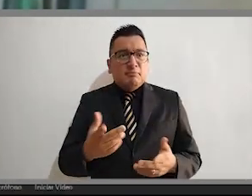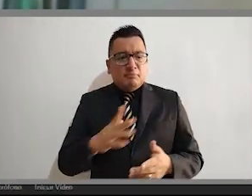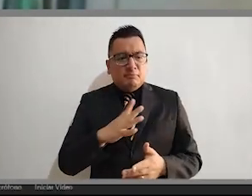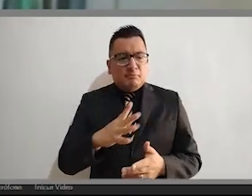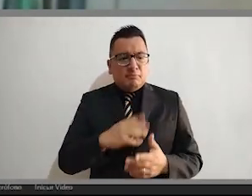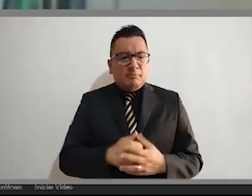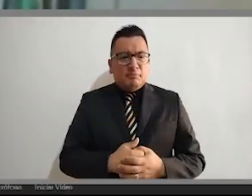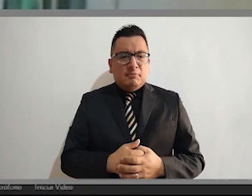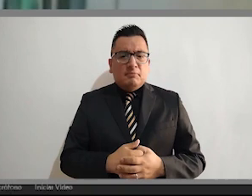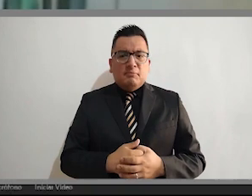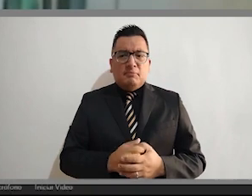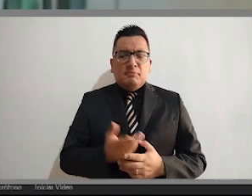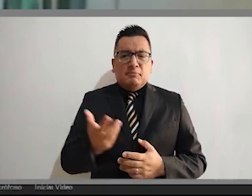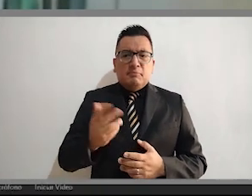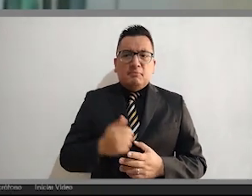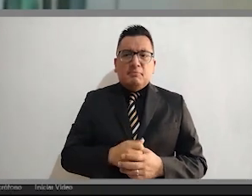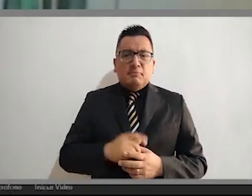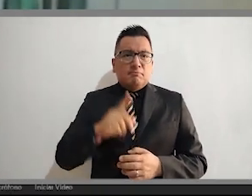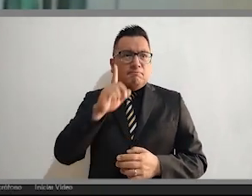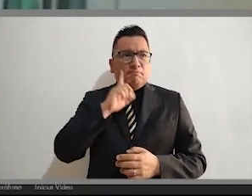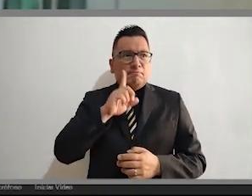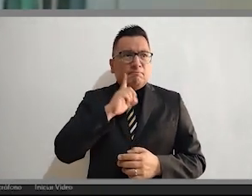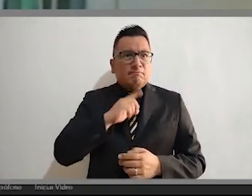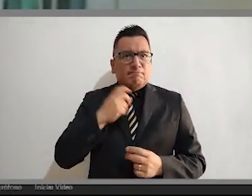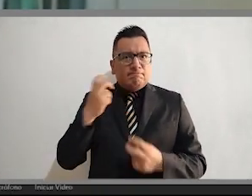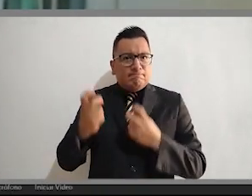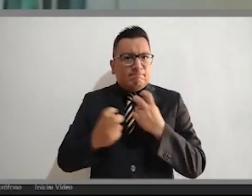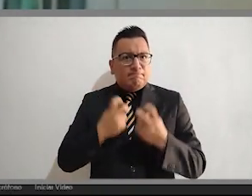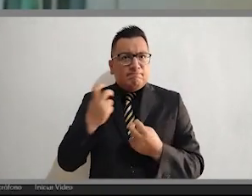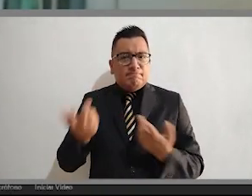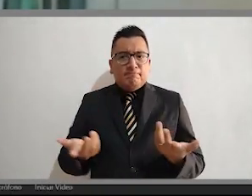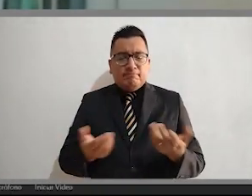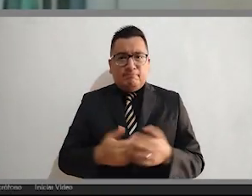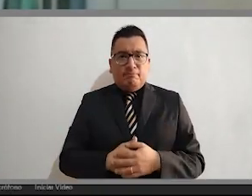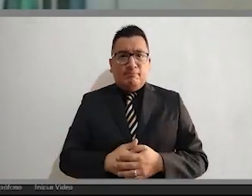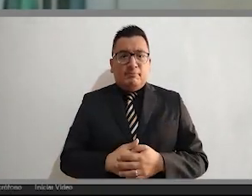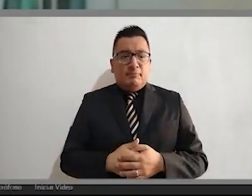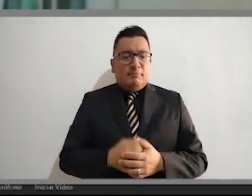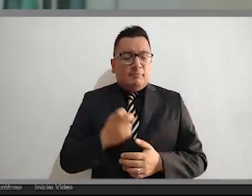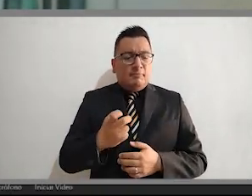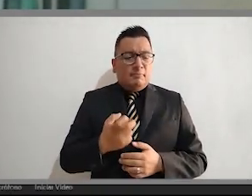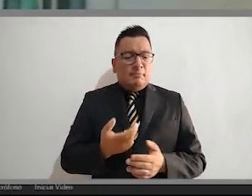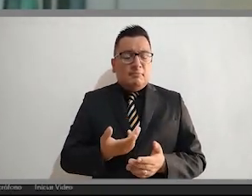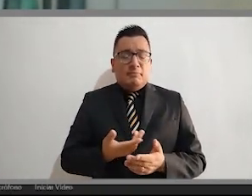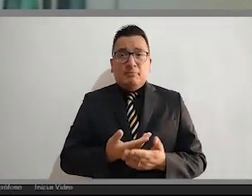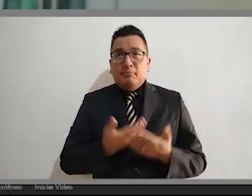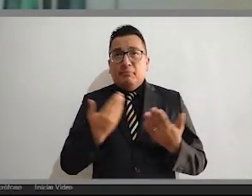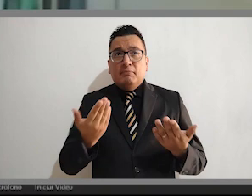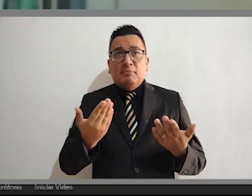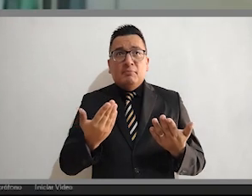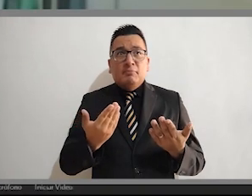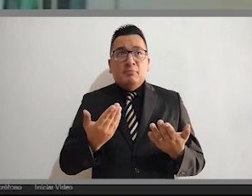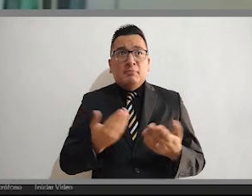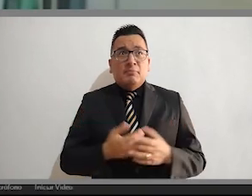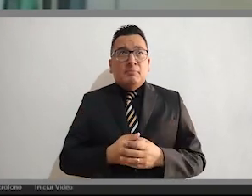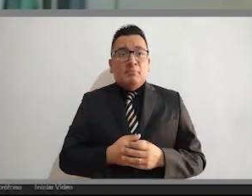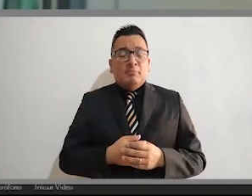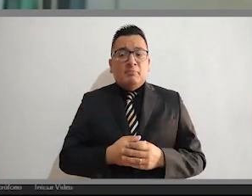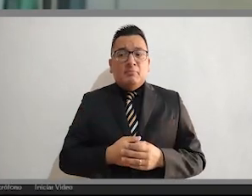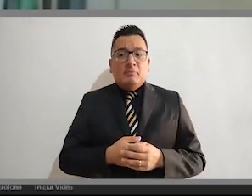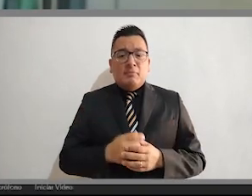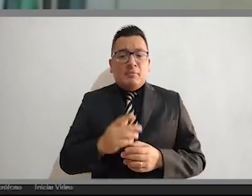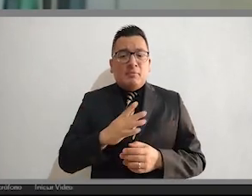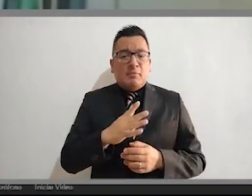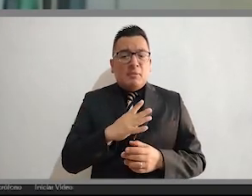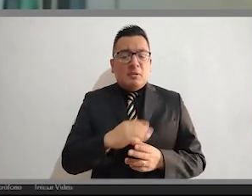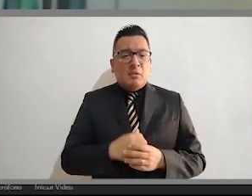Respecto de la violencia política de género, sobre todo aquellas mujeres que estamos cerca del ejercicio de